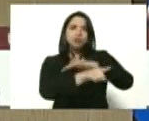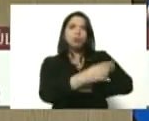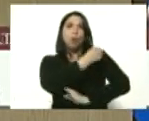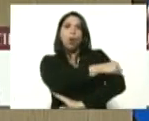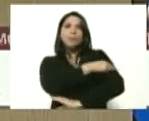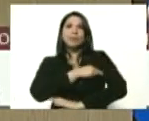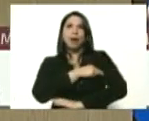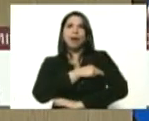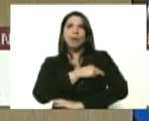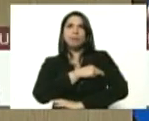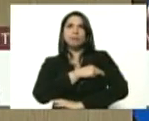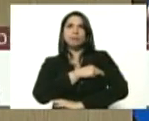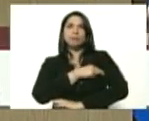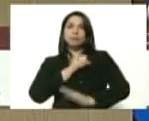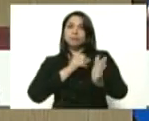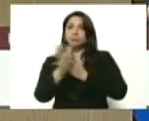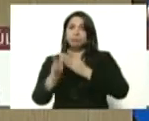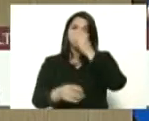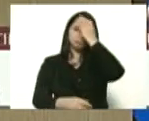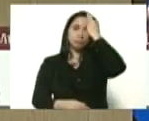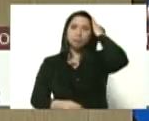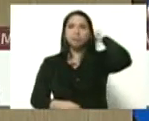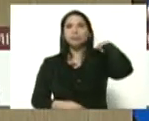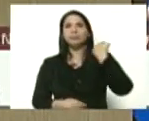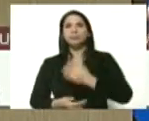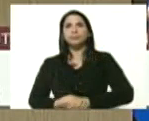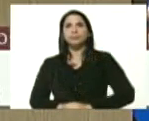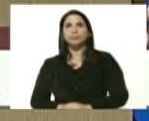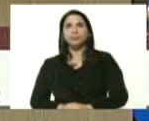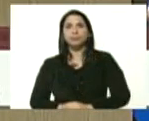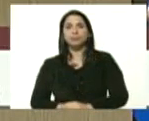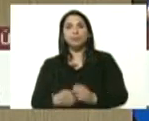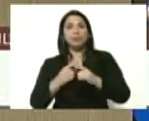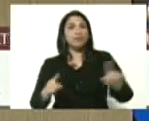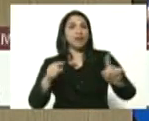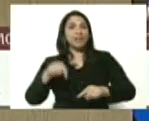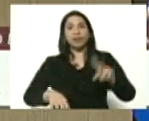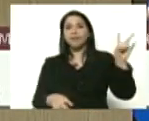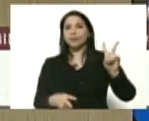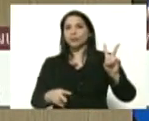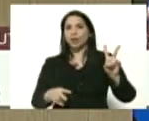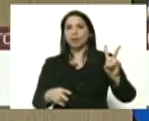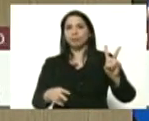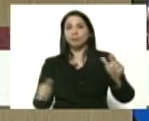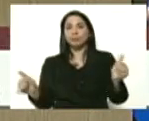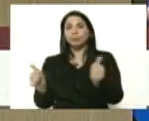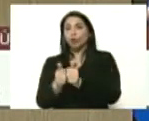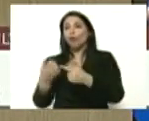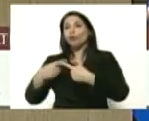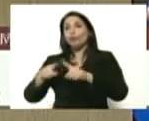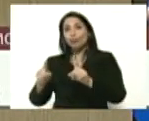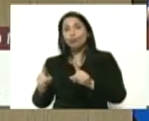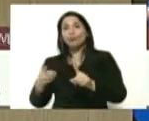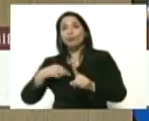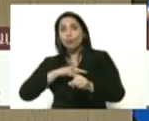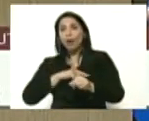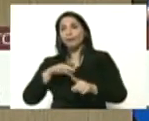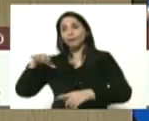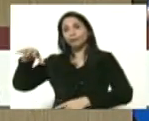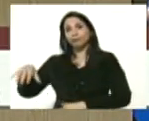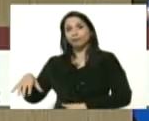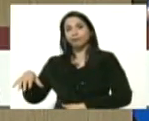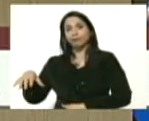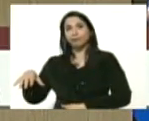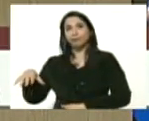de manera gratuita. ¿Qué diferencia con nuestra joven hermana de la selección de bádminton, de la